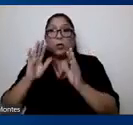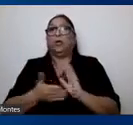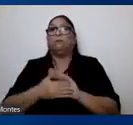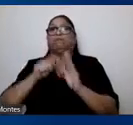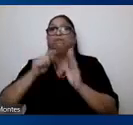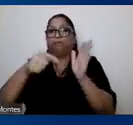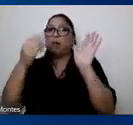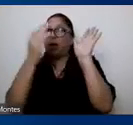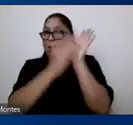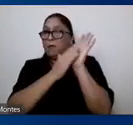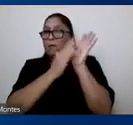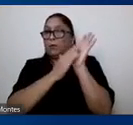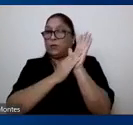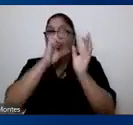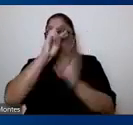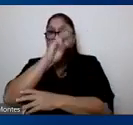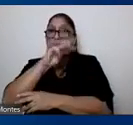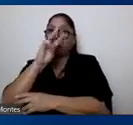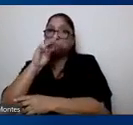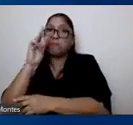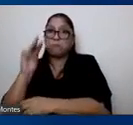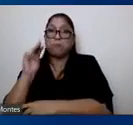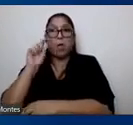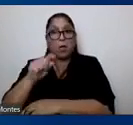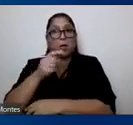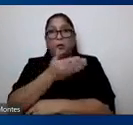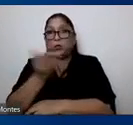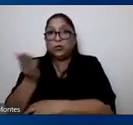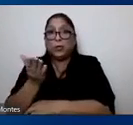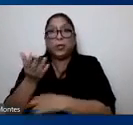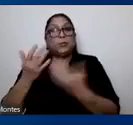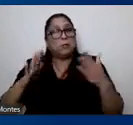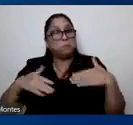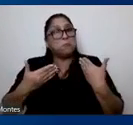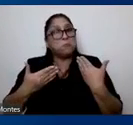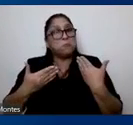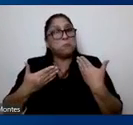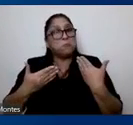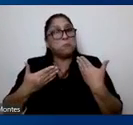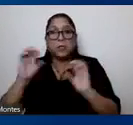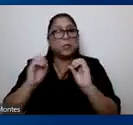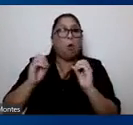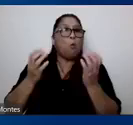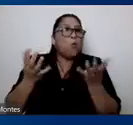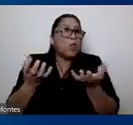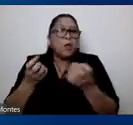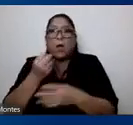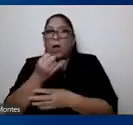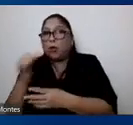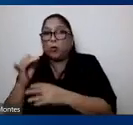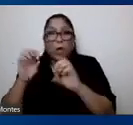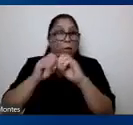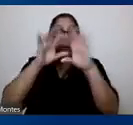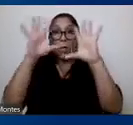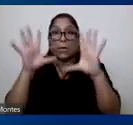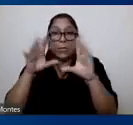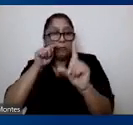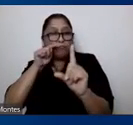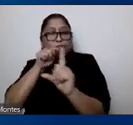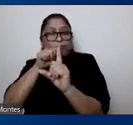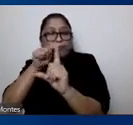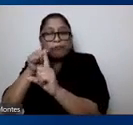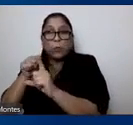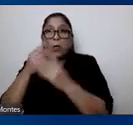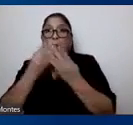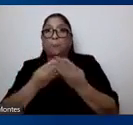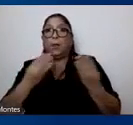oficiales de la Defensoría del Pueblo. Si ustedes también necesitan o requieren de algún esclarecimiento puntual de las cosas